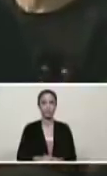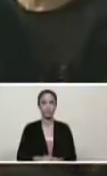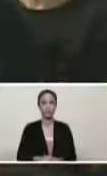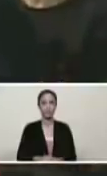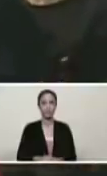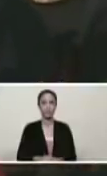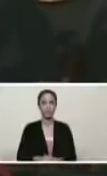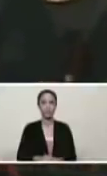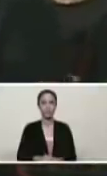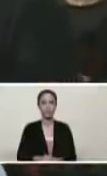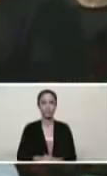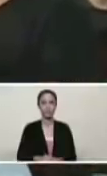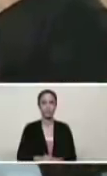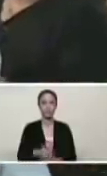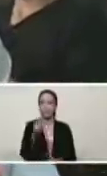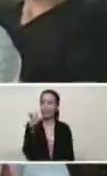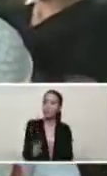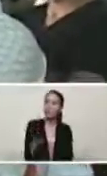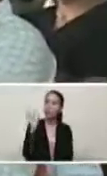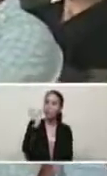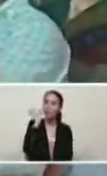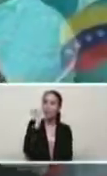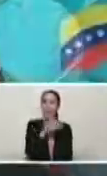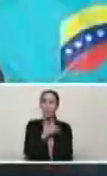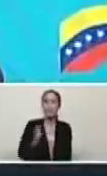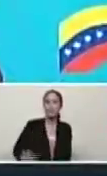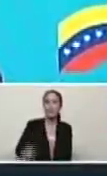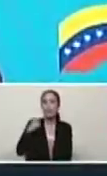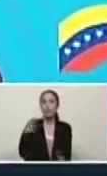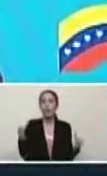Cúmplase, Ana. Ana Alvarado, presidenta